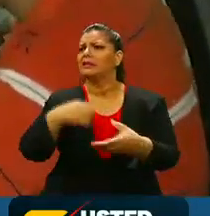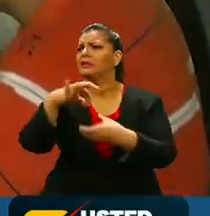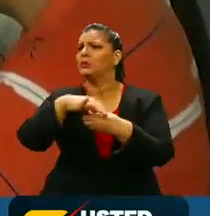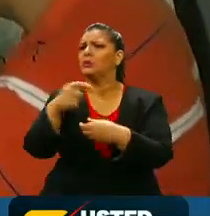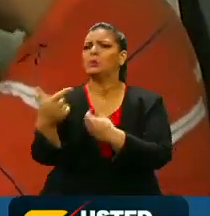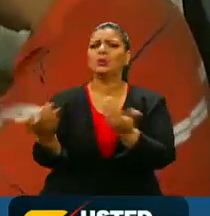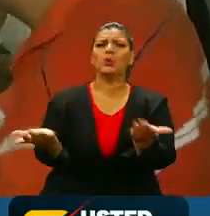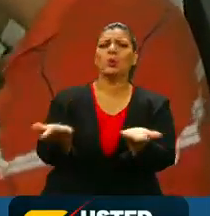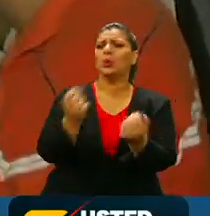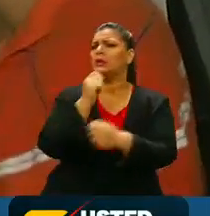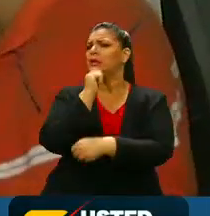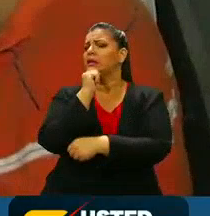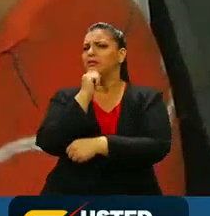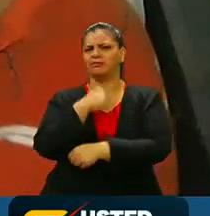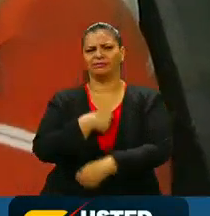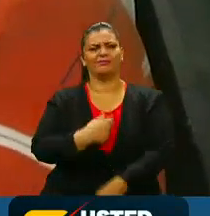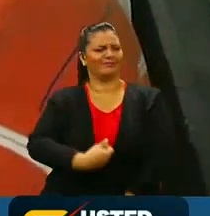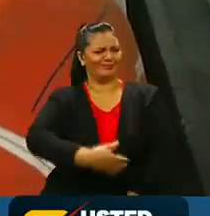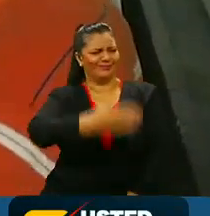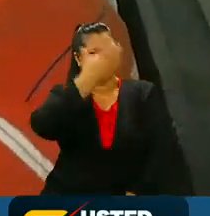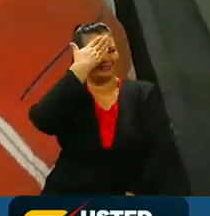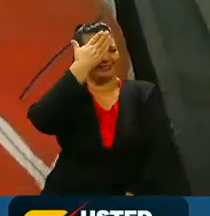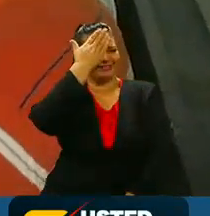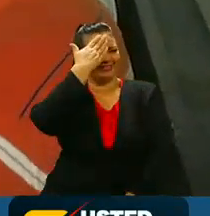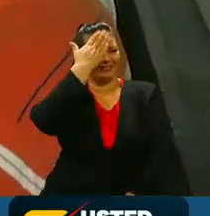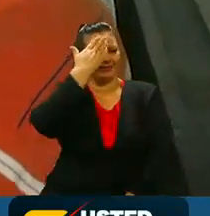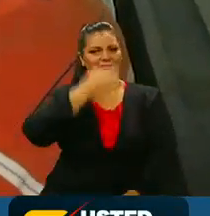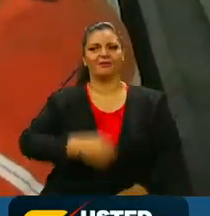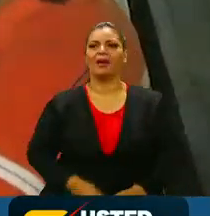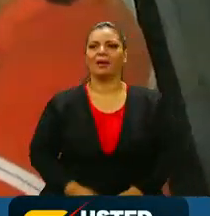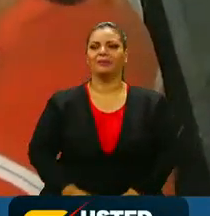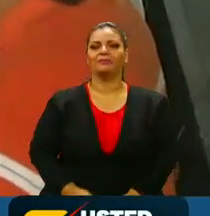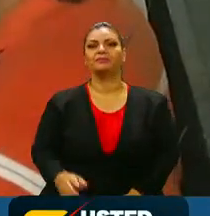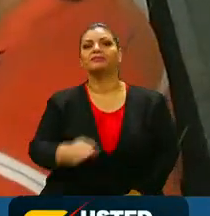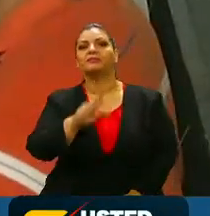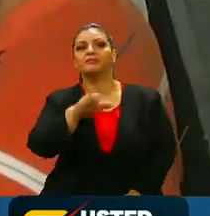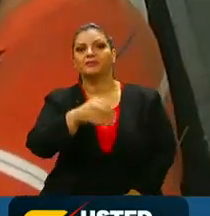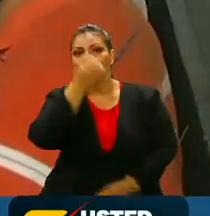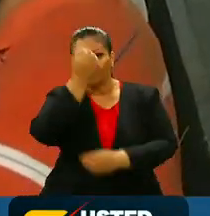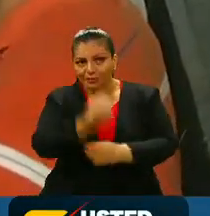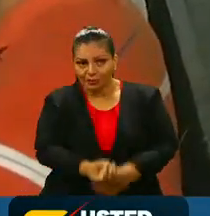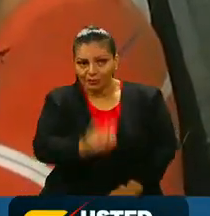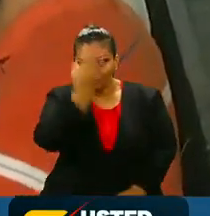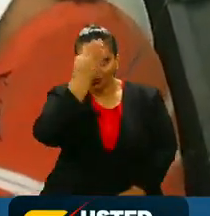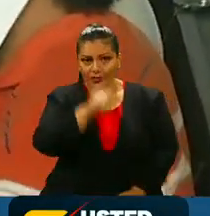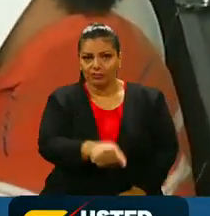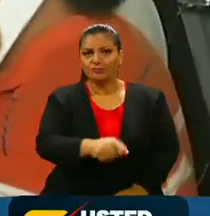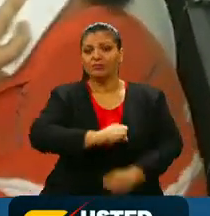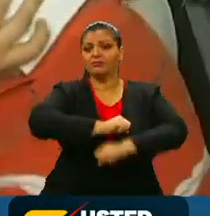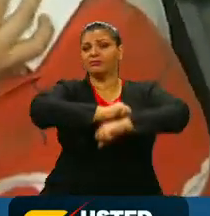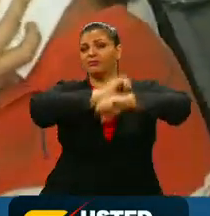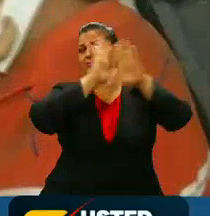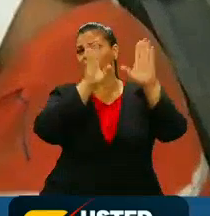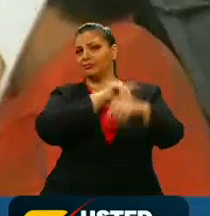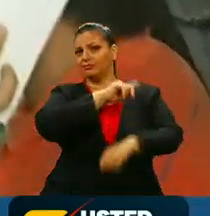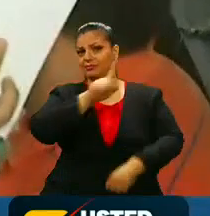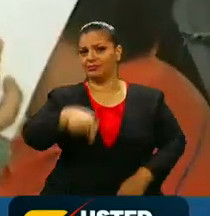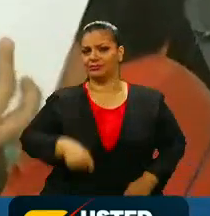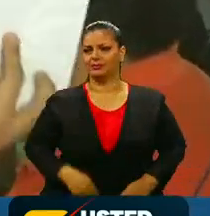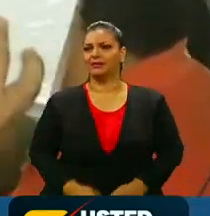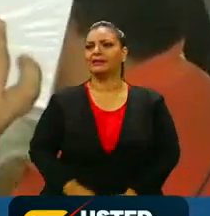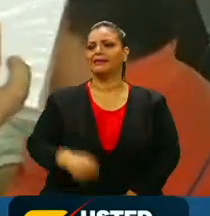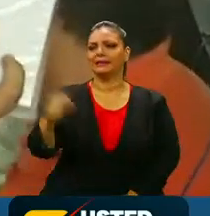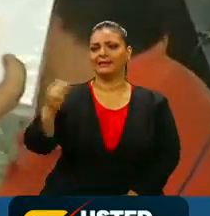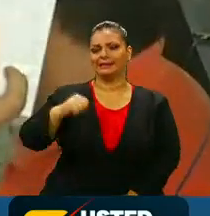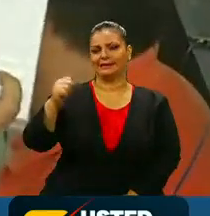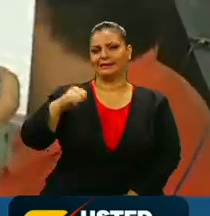Sí, ya sabía. Caballero, usted vino desde temprano acá. Buenos días. Buenos días. Desde temprano vengo acá a votar, que todavía no instalan